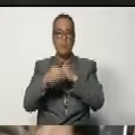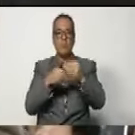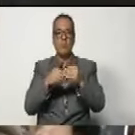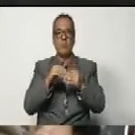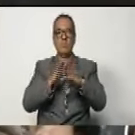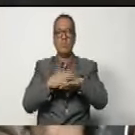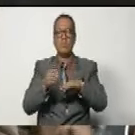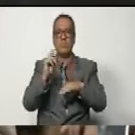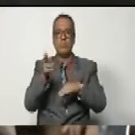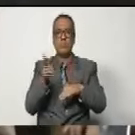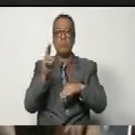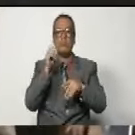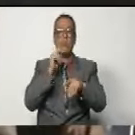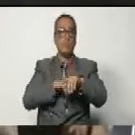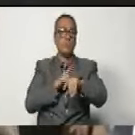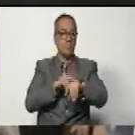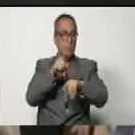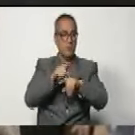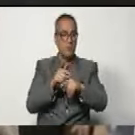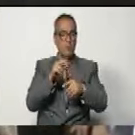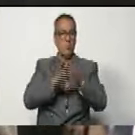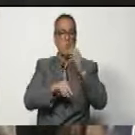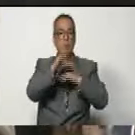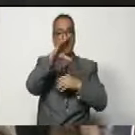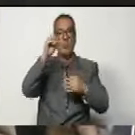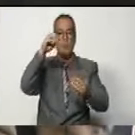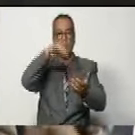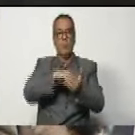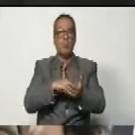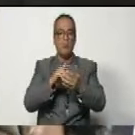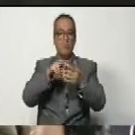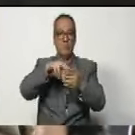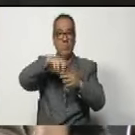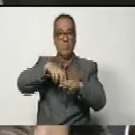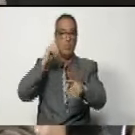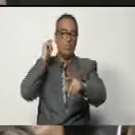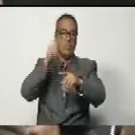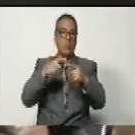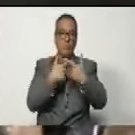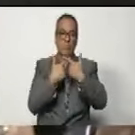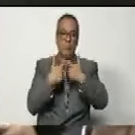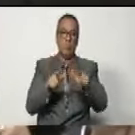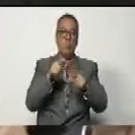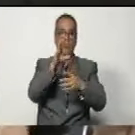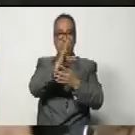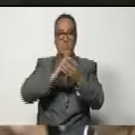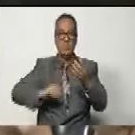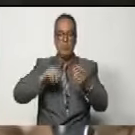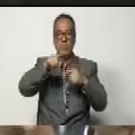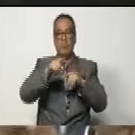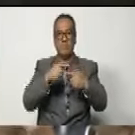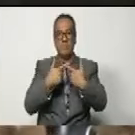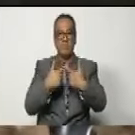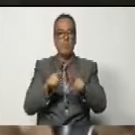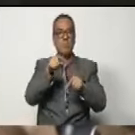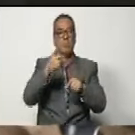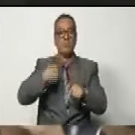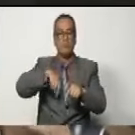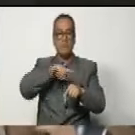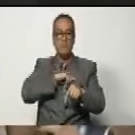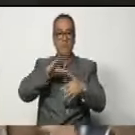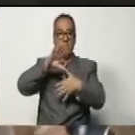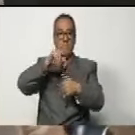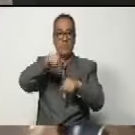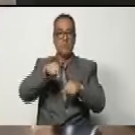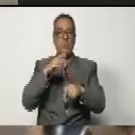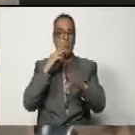Haití recibió en un momento determinado más de 50.000 esclavos liberados o escapados de los territorios de Nuestra América.